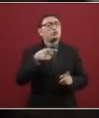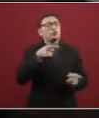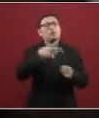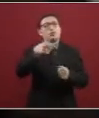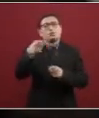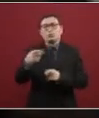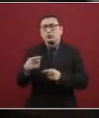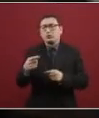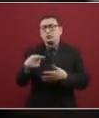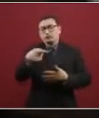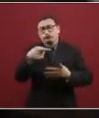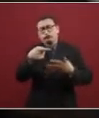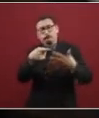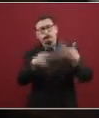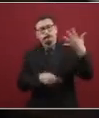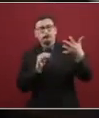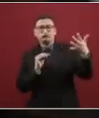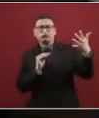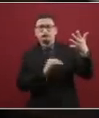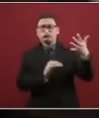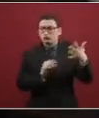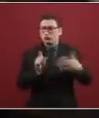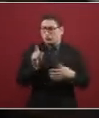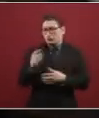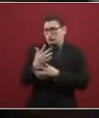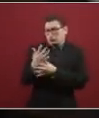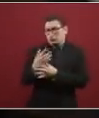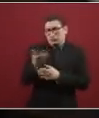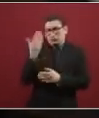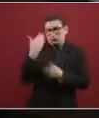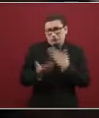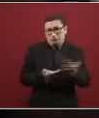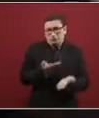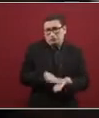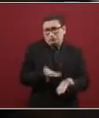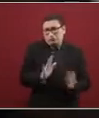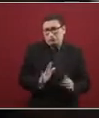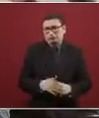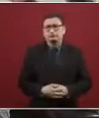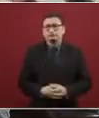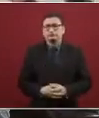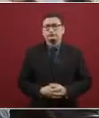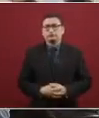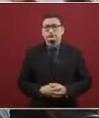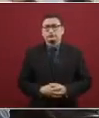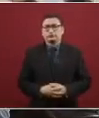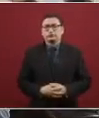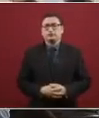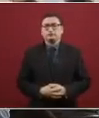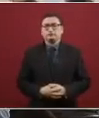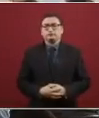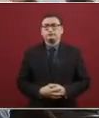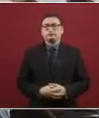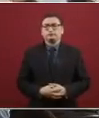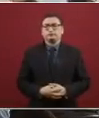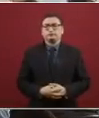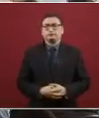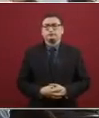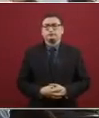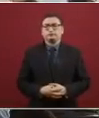ampliar en los catálogos que usted mismo presentó al poder legislativo muchas veces